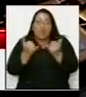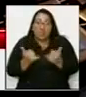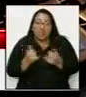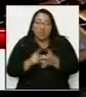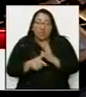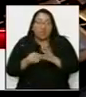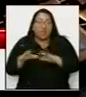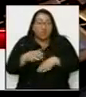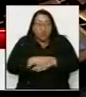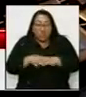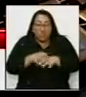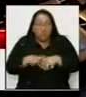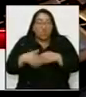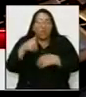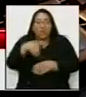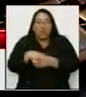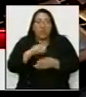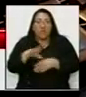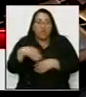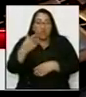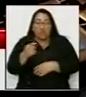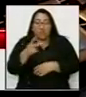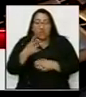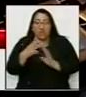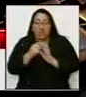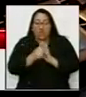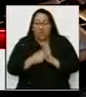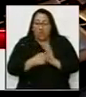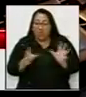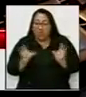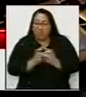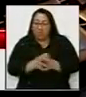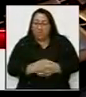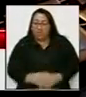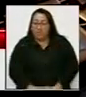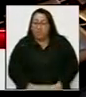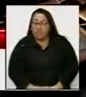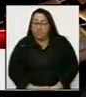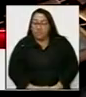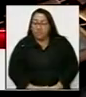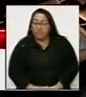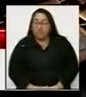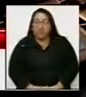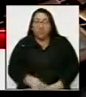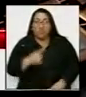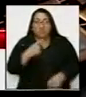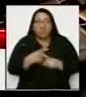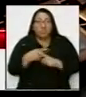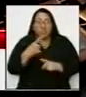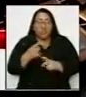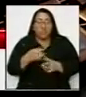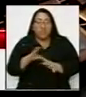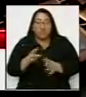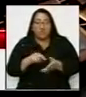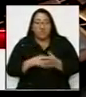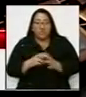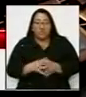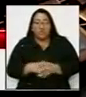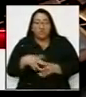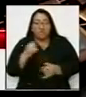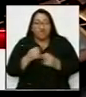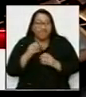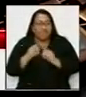se realiza la votación de 24 artículos en total, uno por uno. En estos momentos están en el